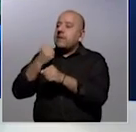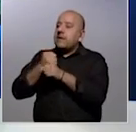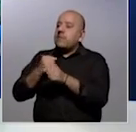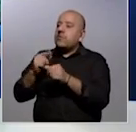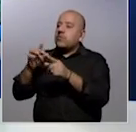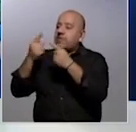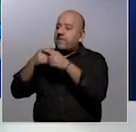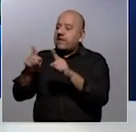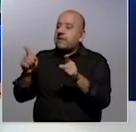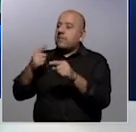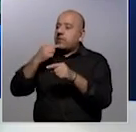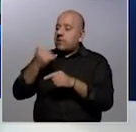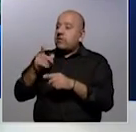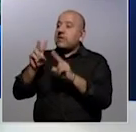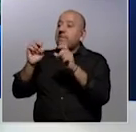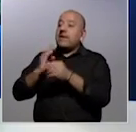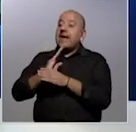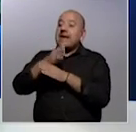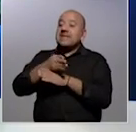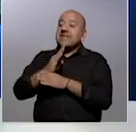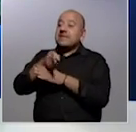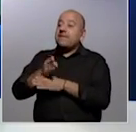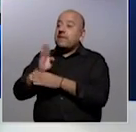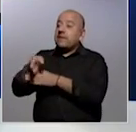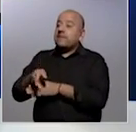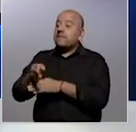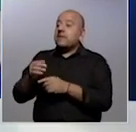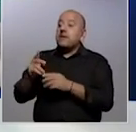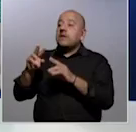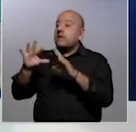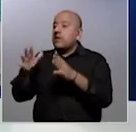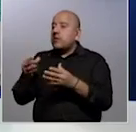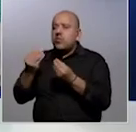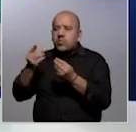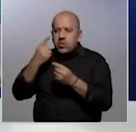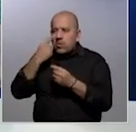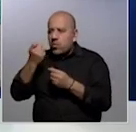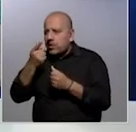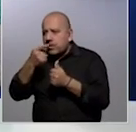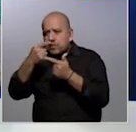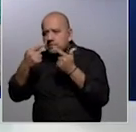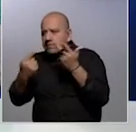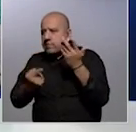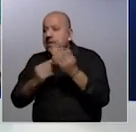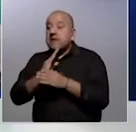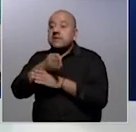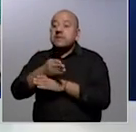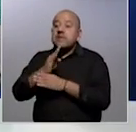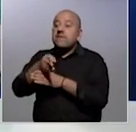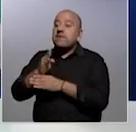distintos aspectos por ejemplo accesibilidad es uno y cuáles son los indicadores que pueden potenciar la accesibilidad